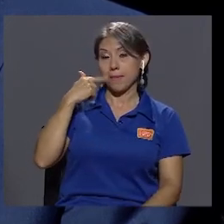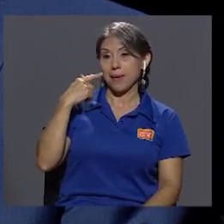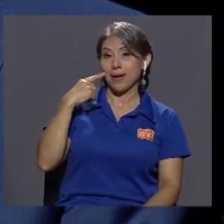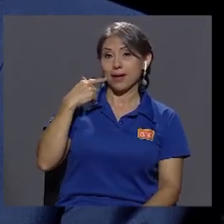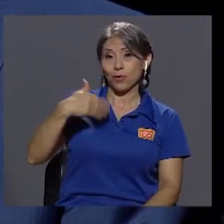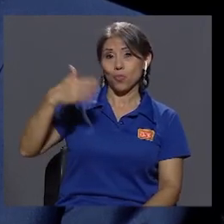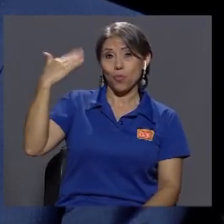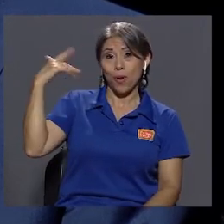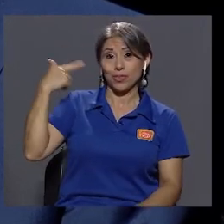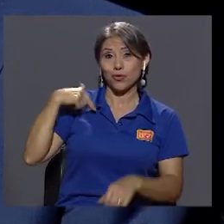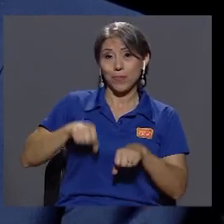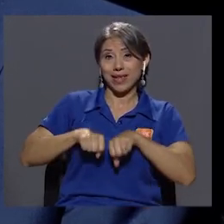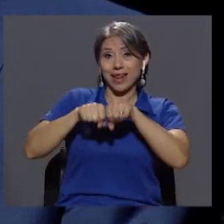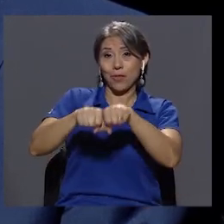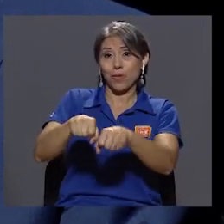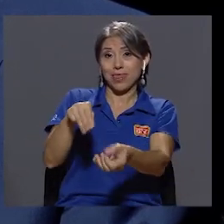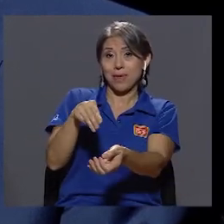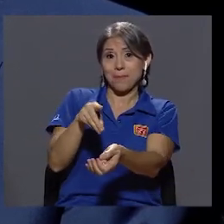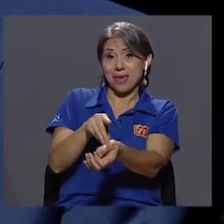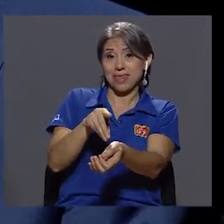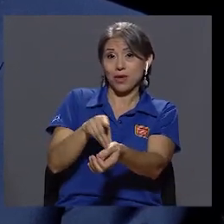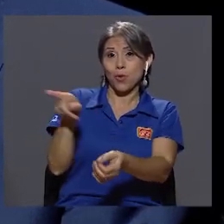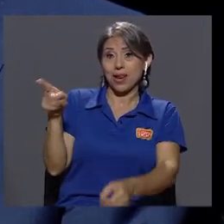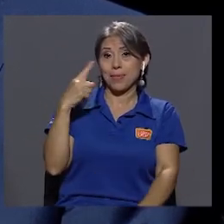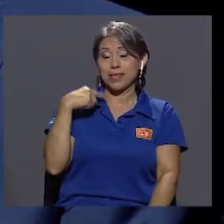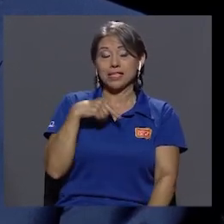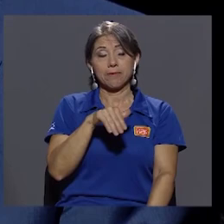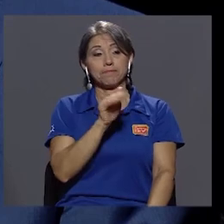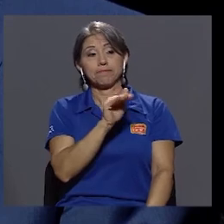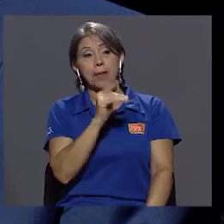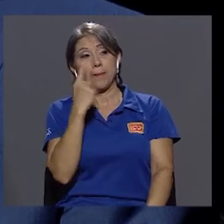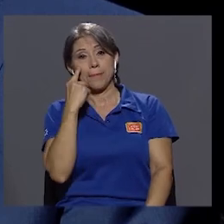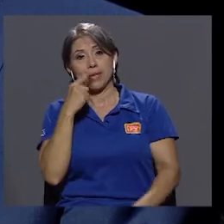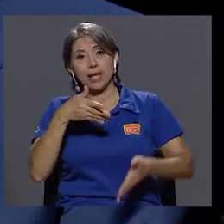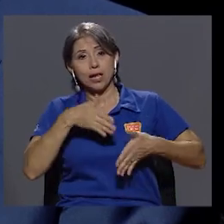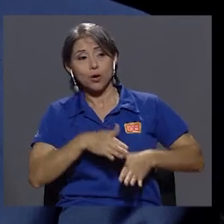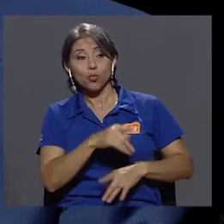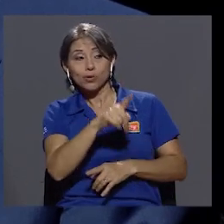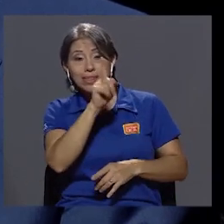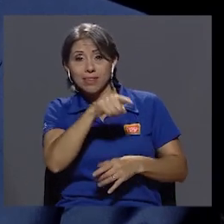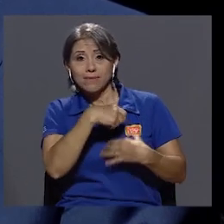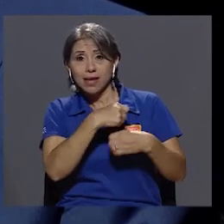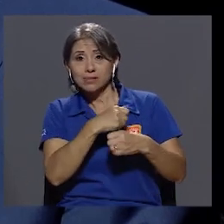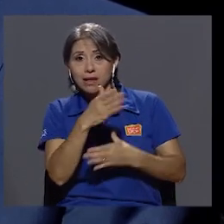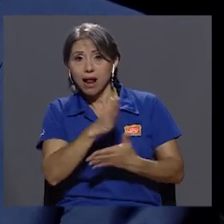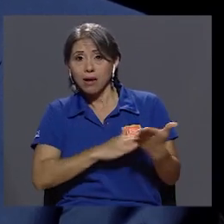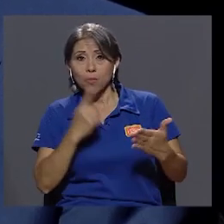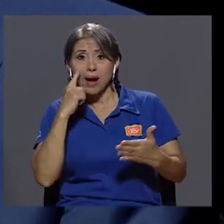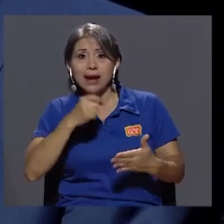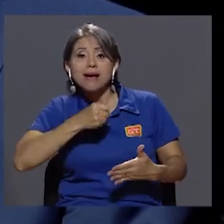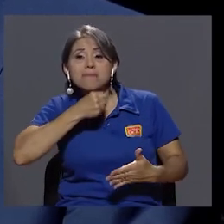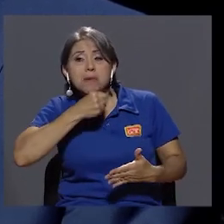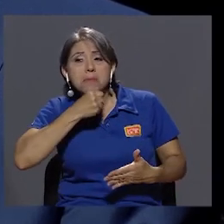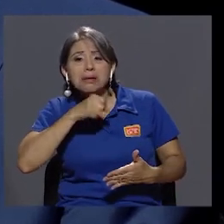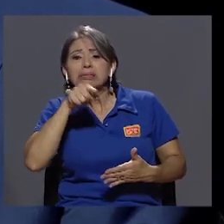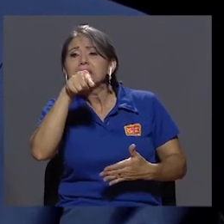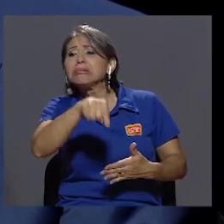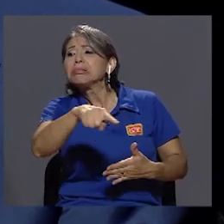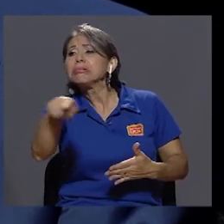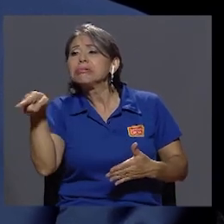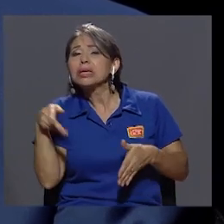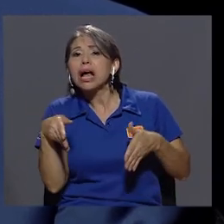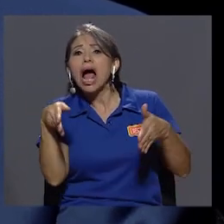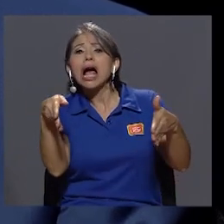cuando yo me gradué de médico me dijo tienes que hacer algo por esos ancianos que están tirados en las calles porque el